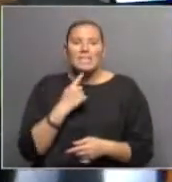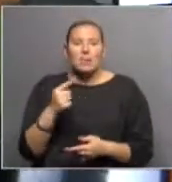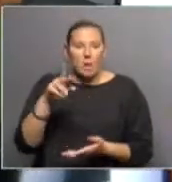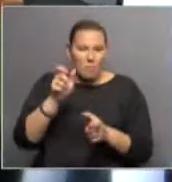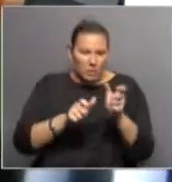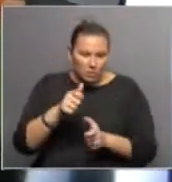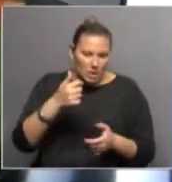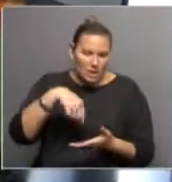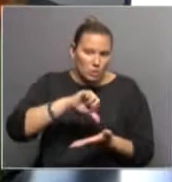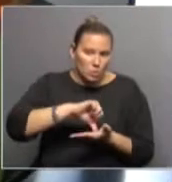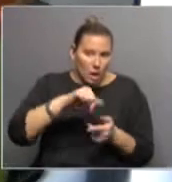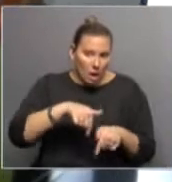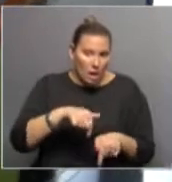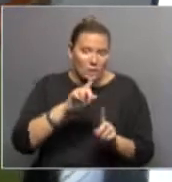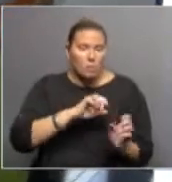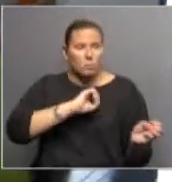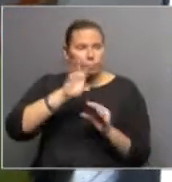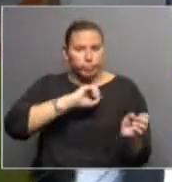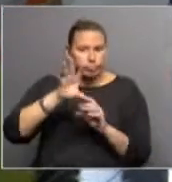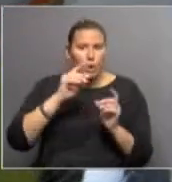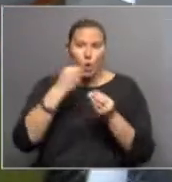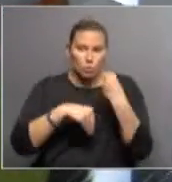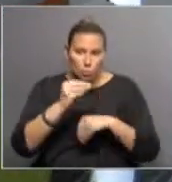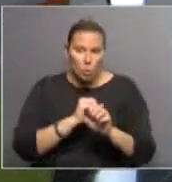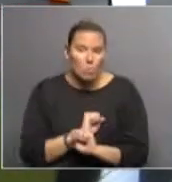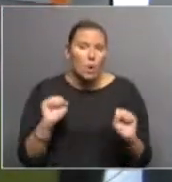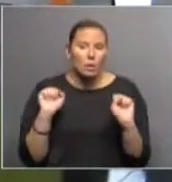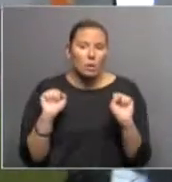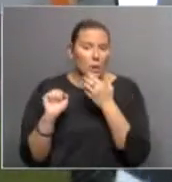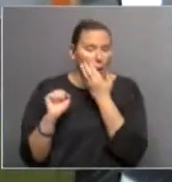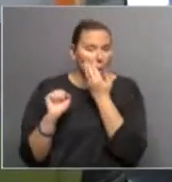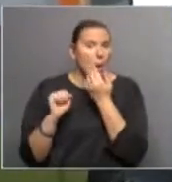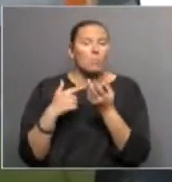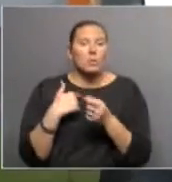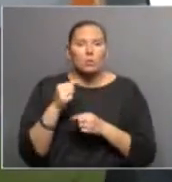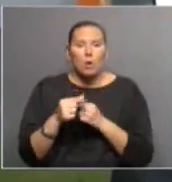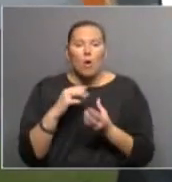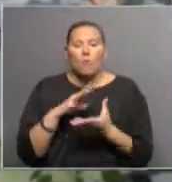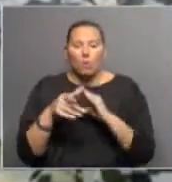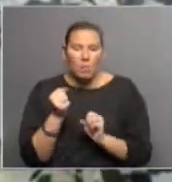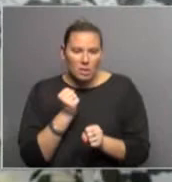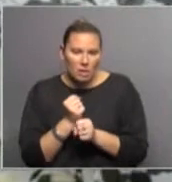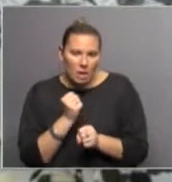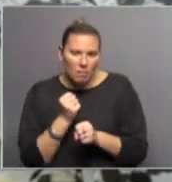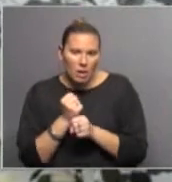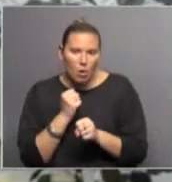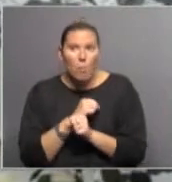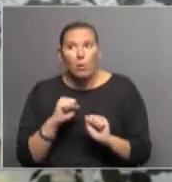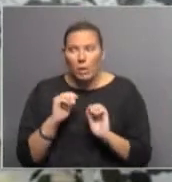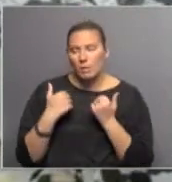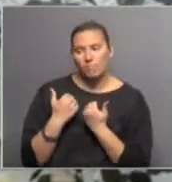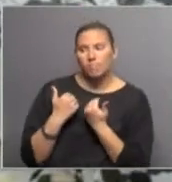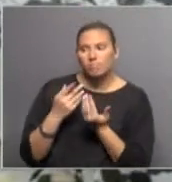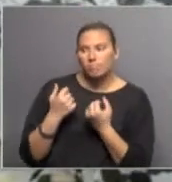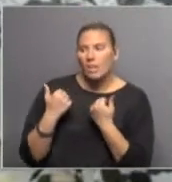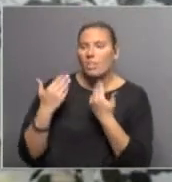tipo de consumos y exportación, y es por eso que queremos ir generando nuestra hoja de ruta para poder posicionarnos en esa línea, además